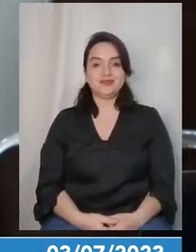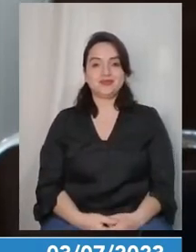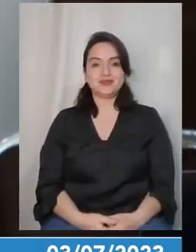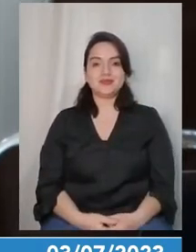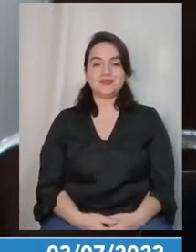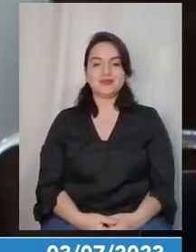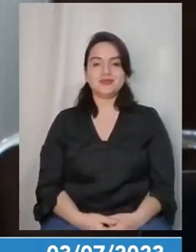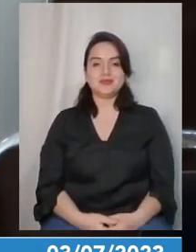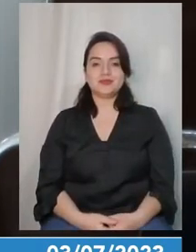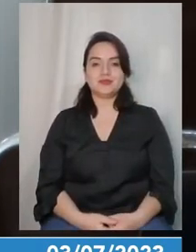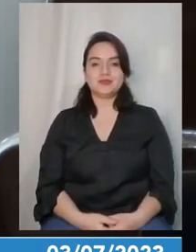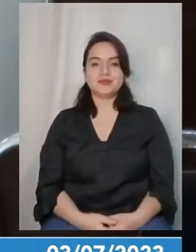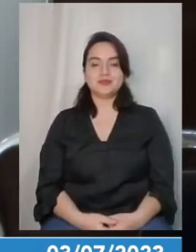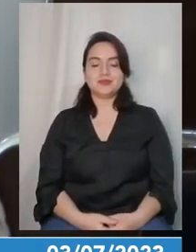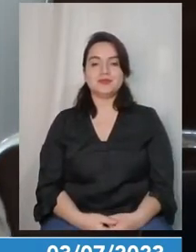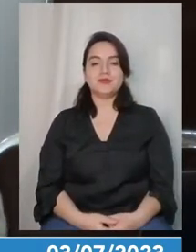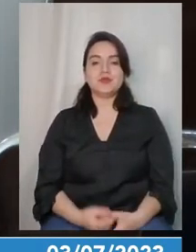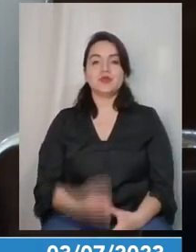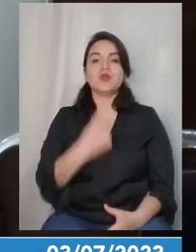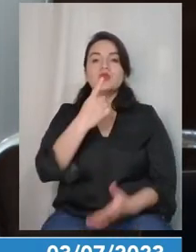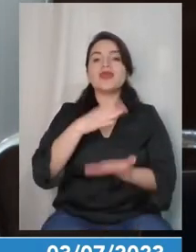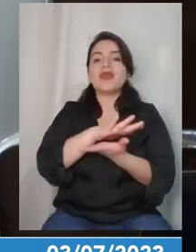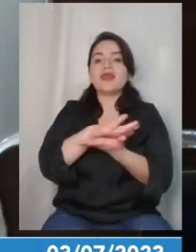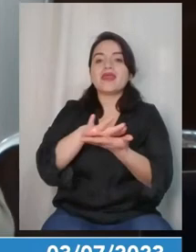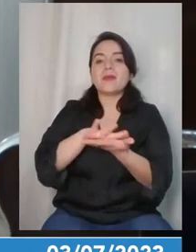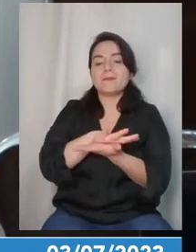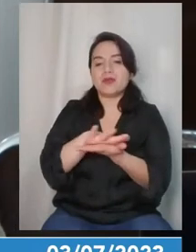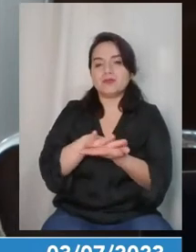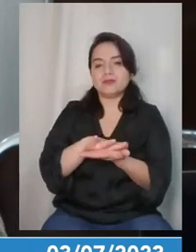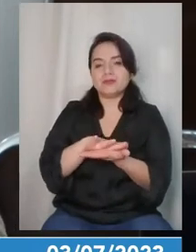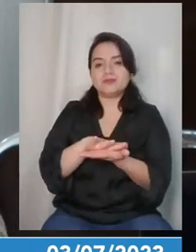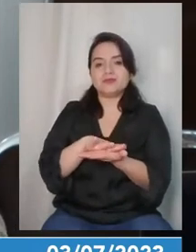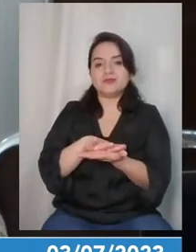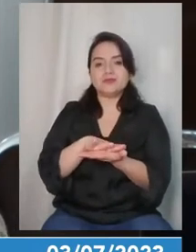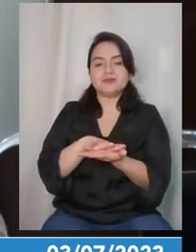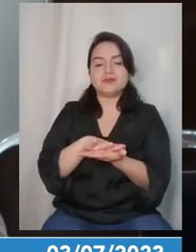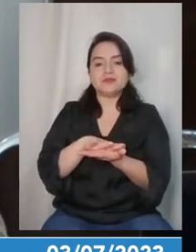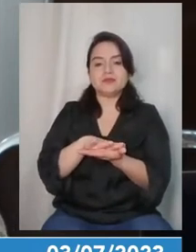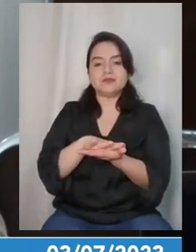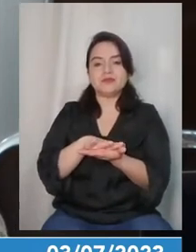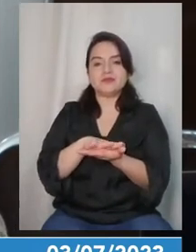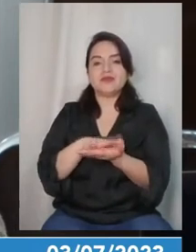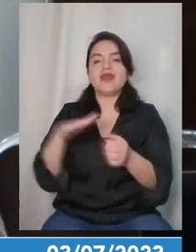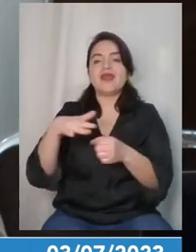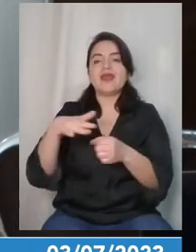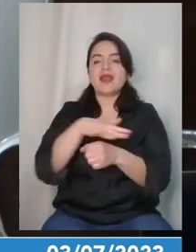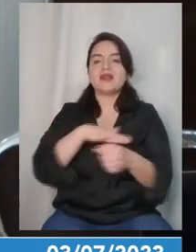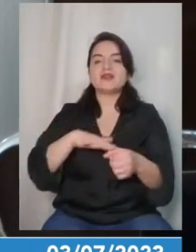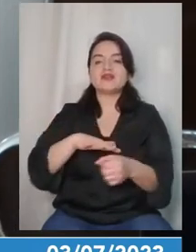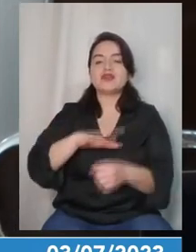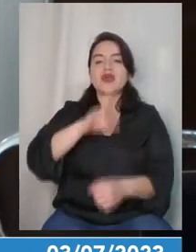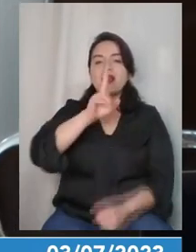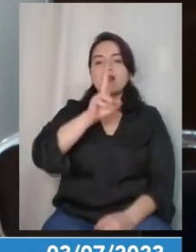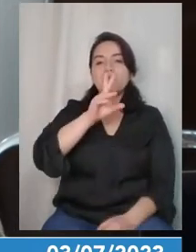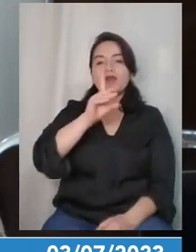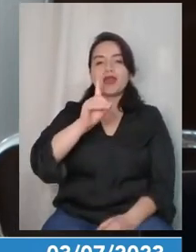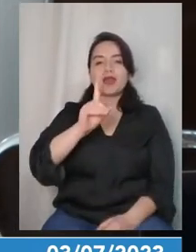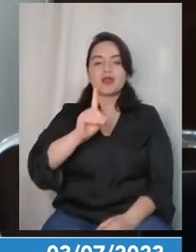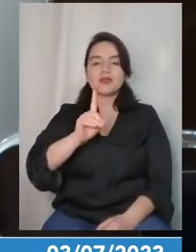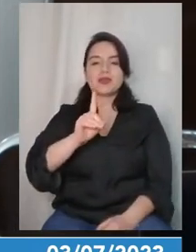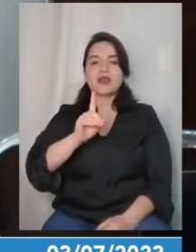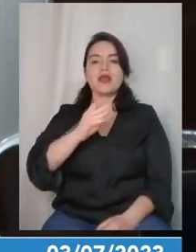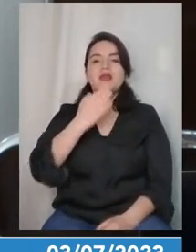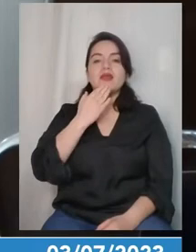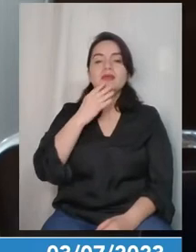un ejemplo de esto podría ser el caso de República Dominicana, de Panamá, y dentro